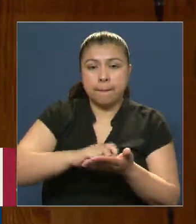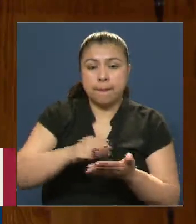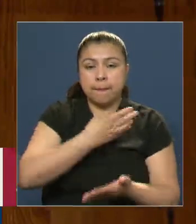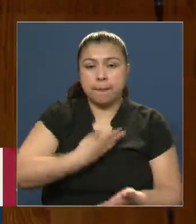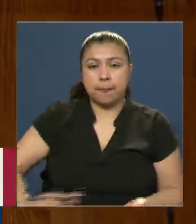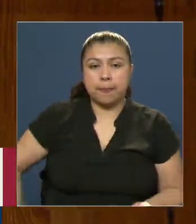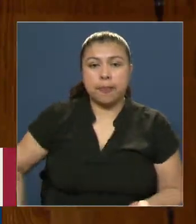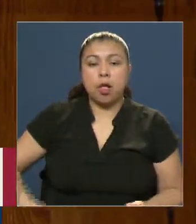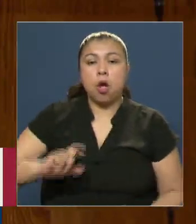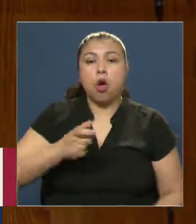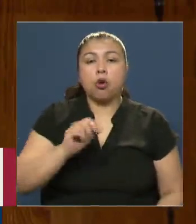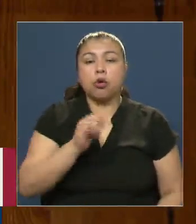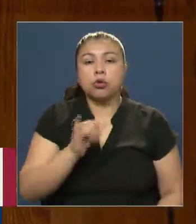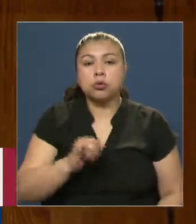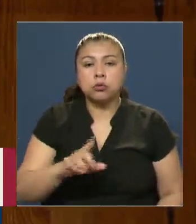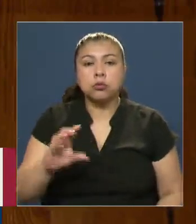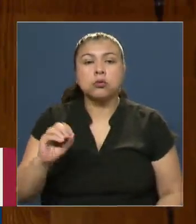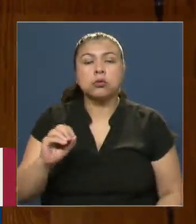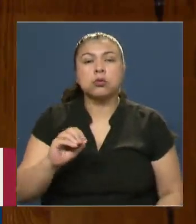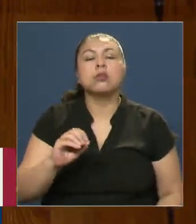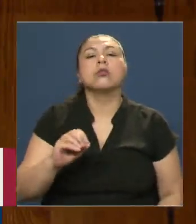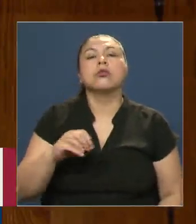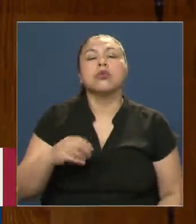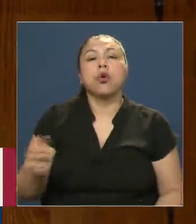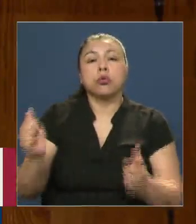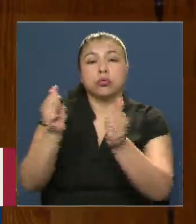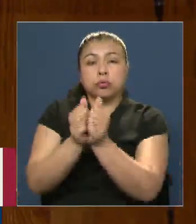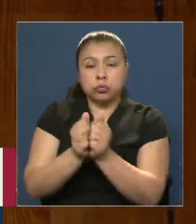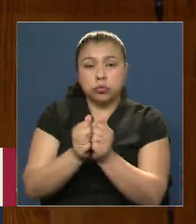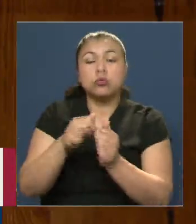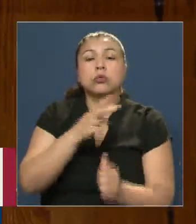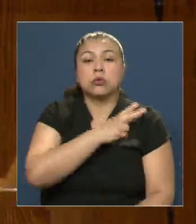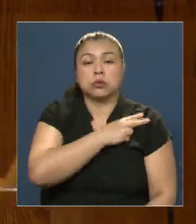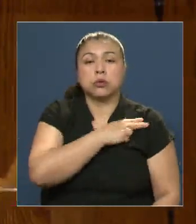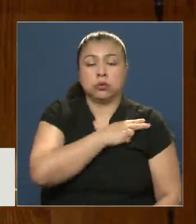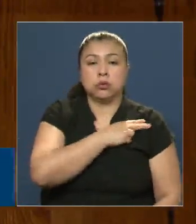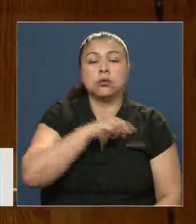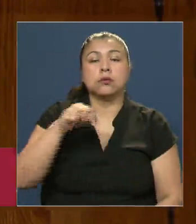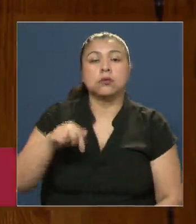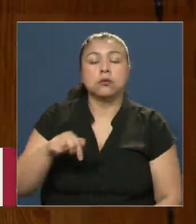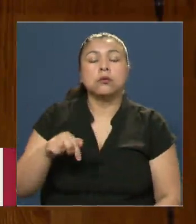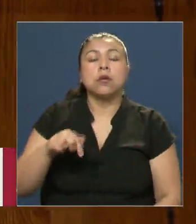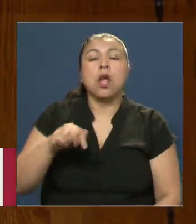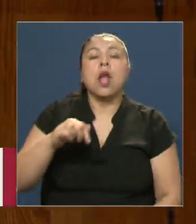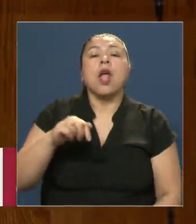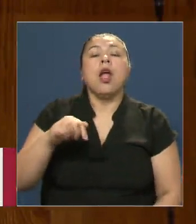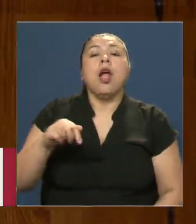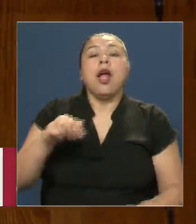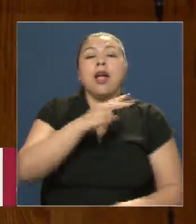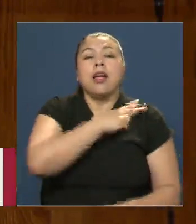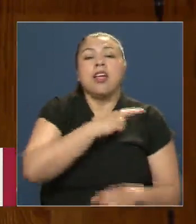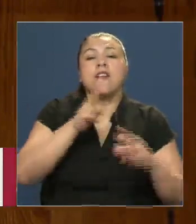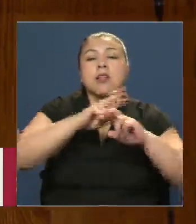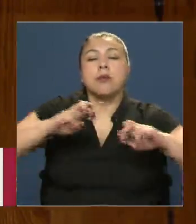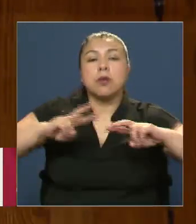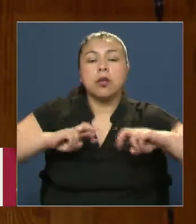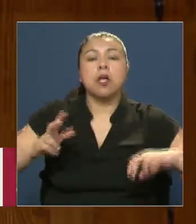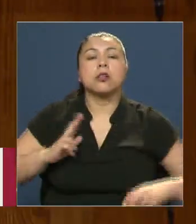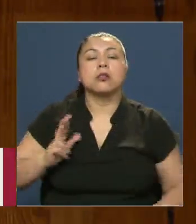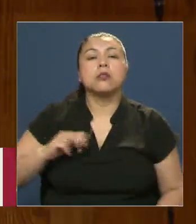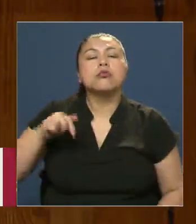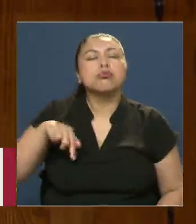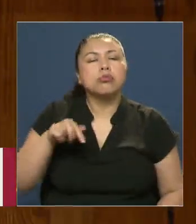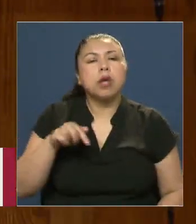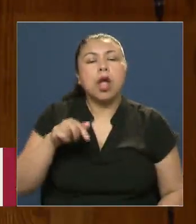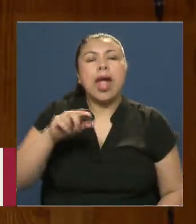Presidencia, el señor Gonzalo Blumel, acompañado del Jefe de la Brigada del Congreso Nacional de la Policía de Investigaciones, el comisario señor Silvio